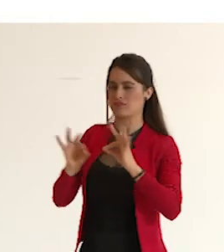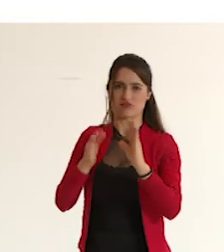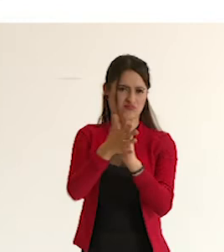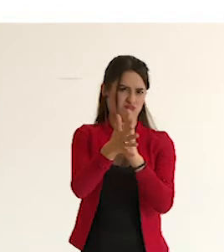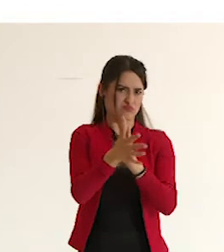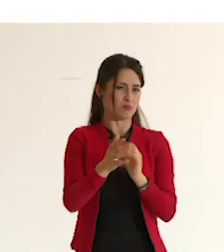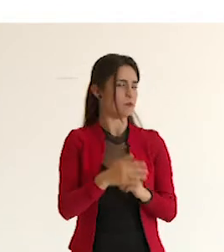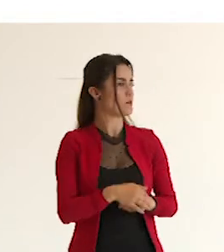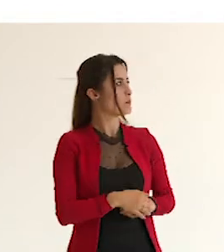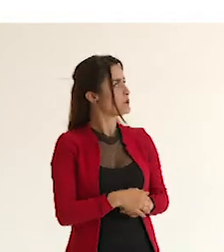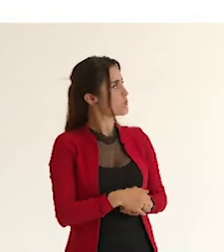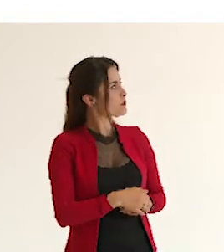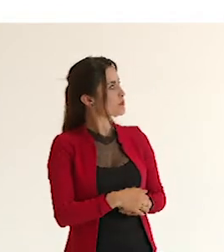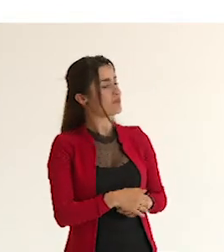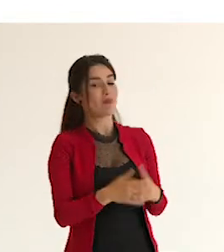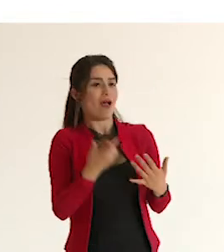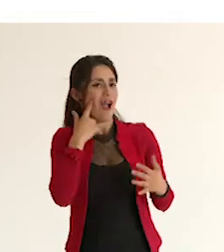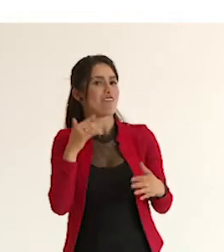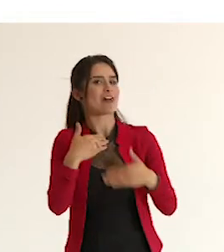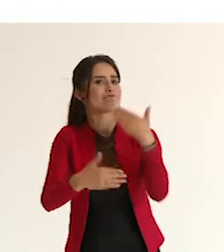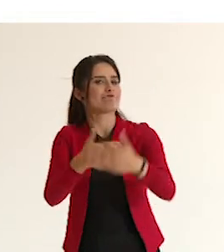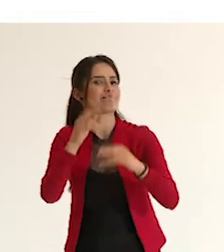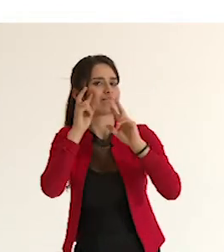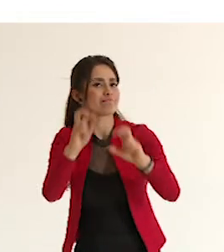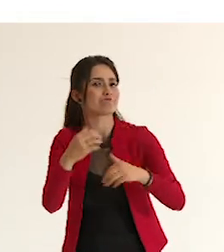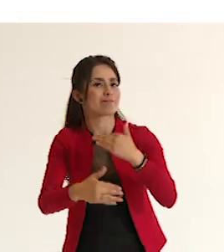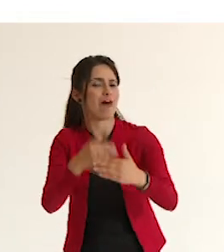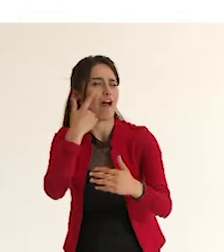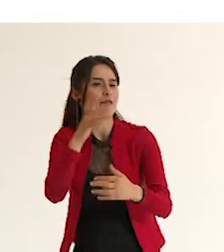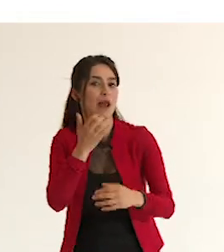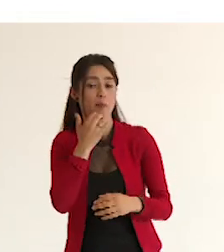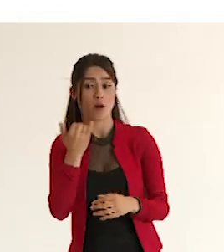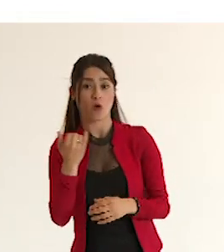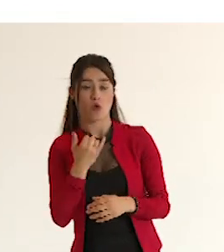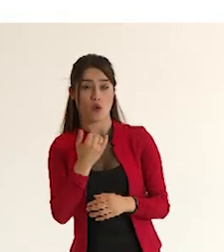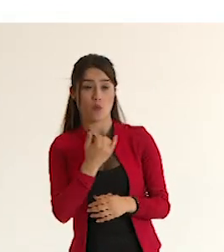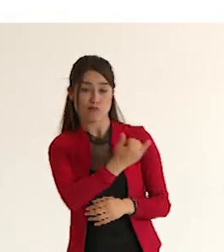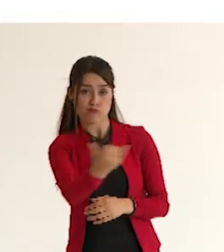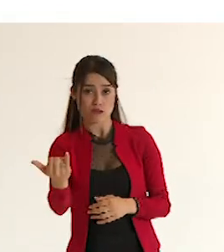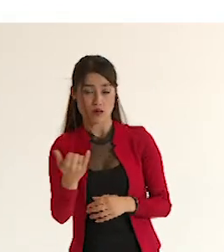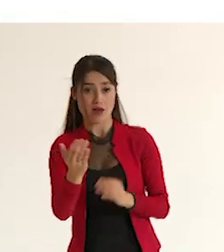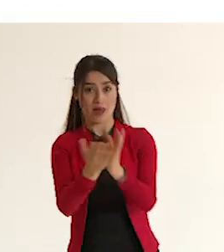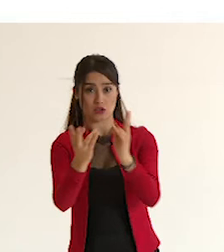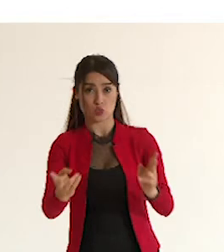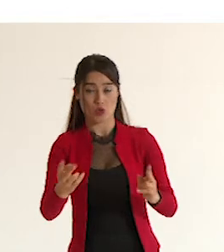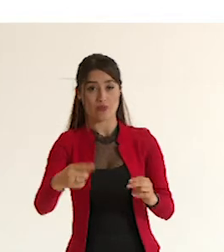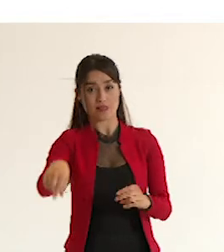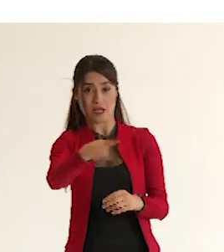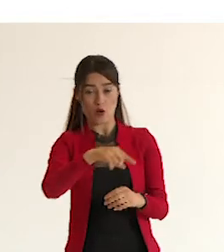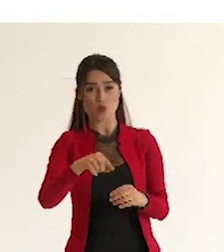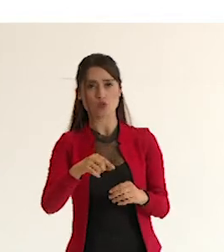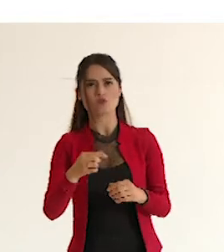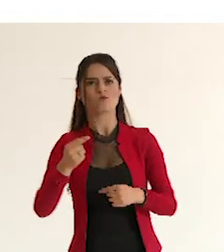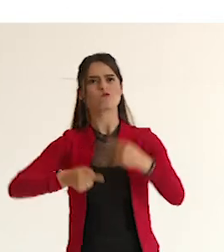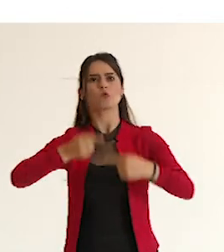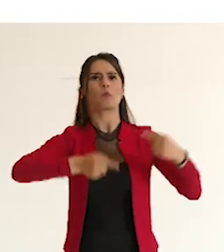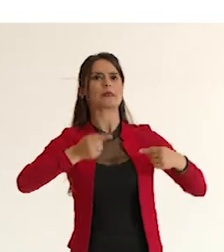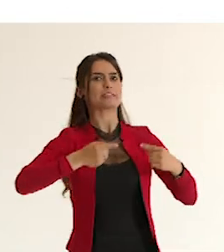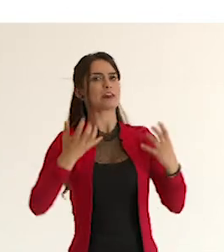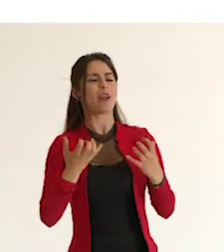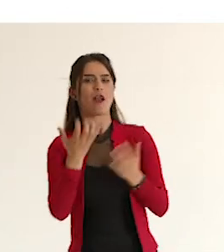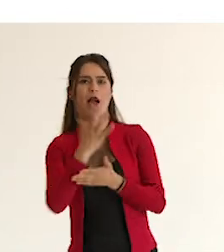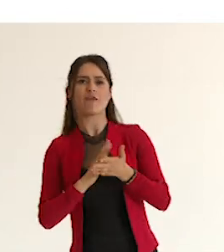el tipo de cosas que queremos ver es por ejemplo si hay competencia entre los estudiantes por tener el promedio de notas más alto eso es un